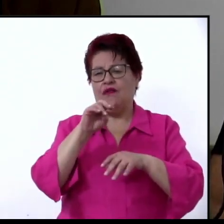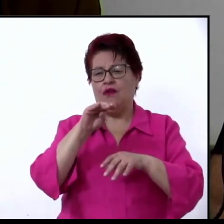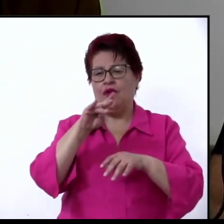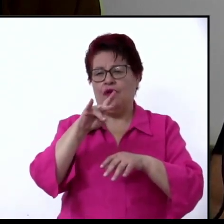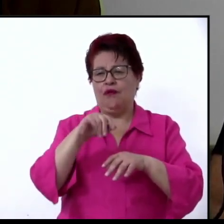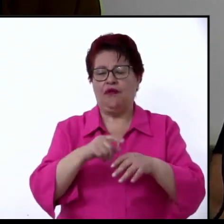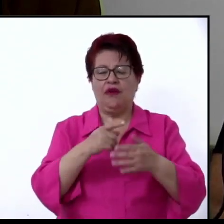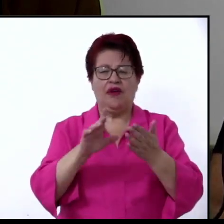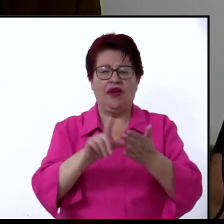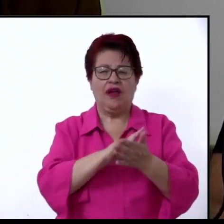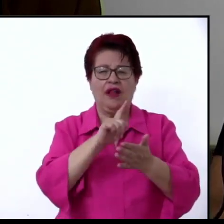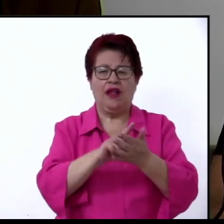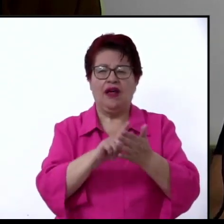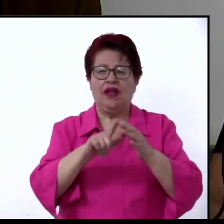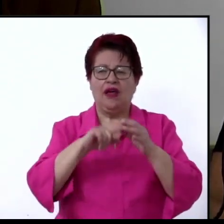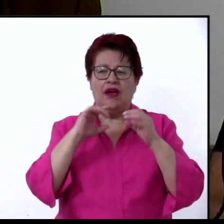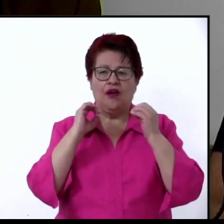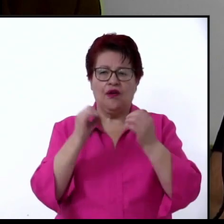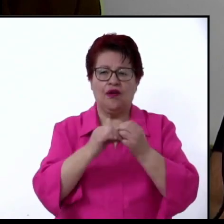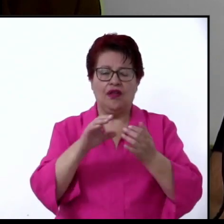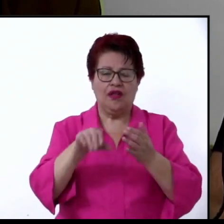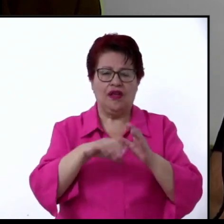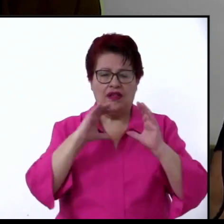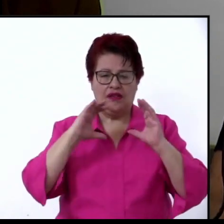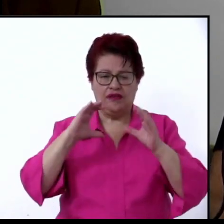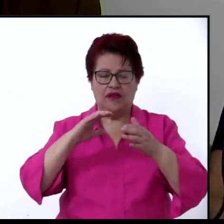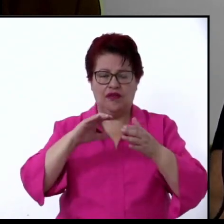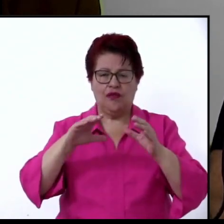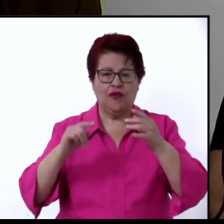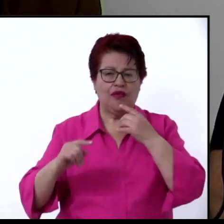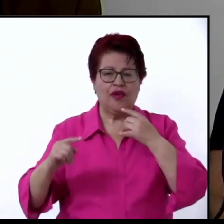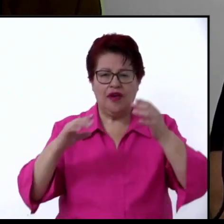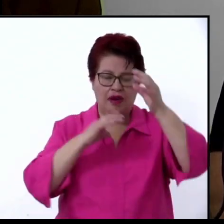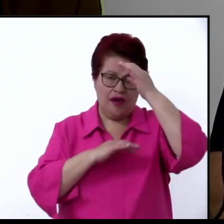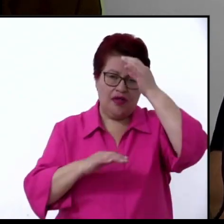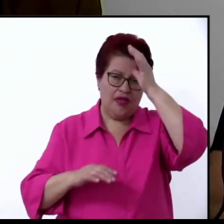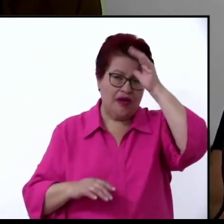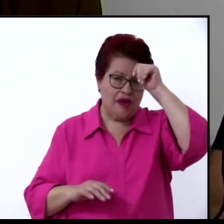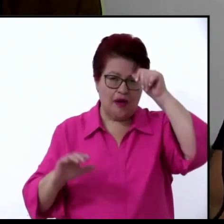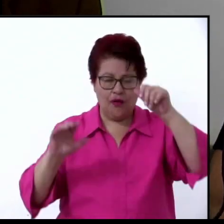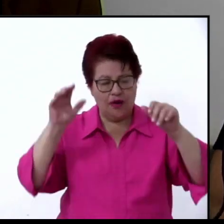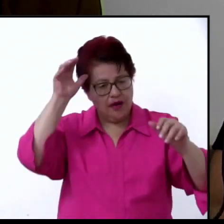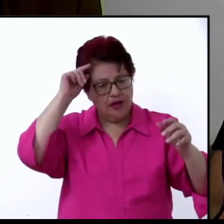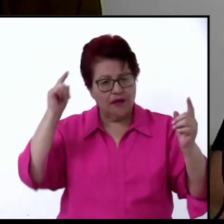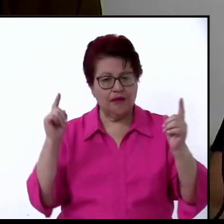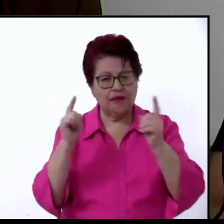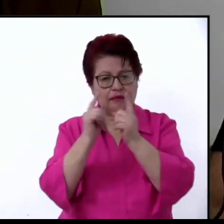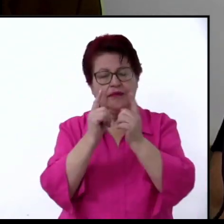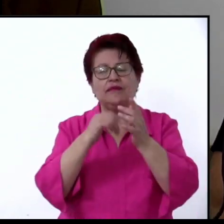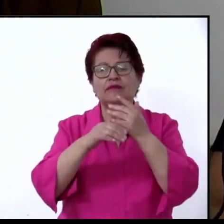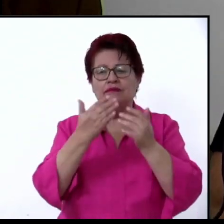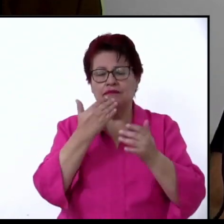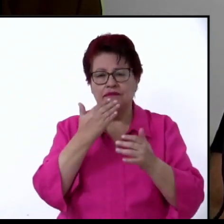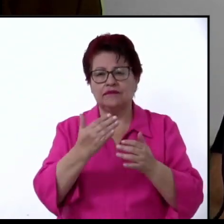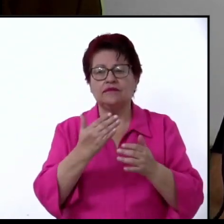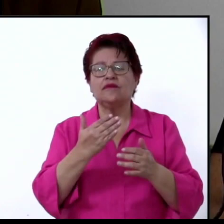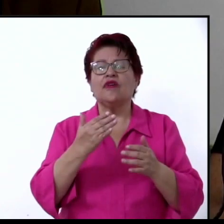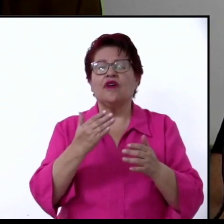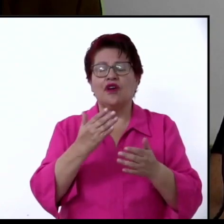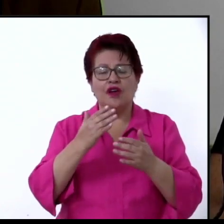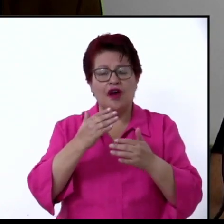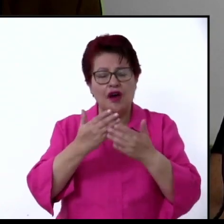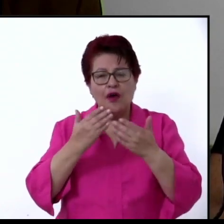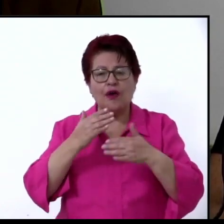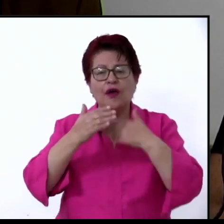propia ley orgánica del Centro de Conciliación, nos dio pauta de que pusiéramos en